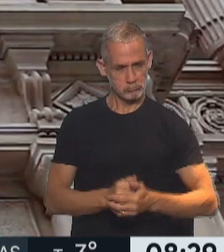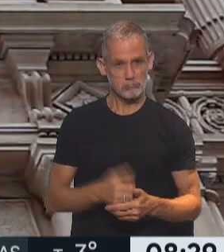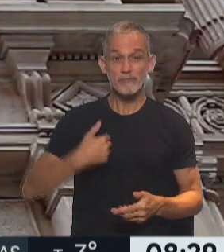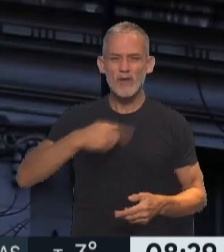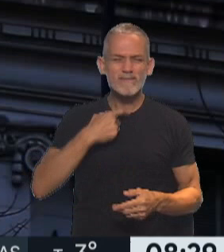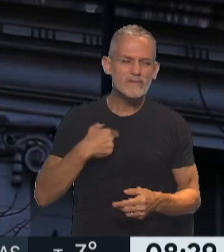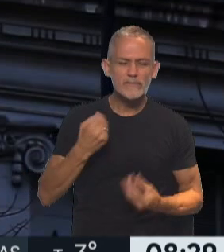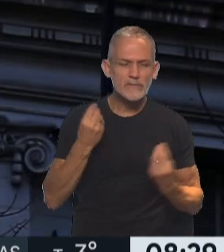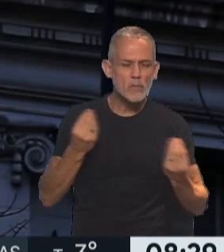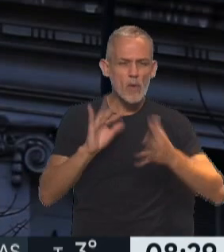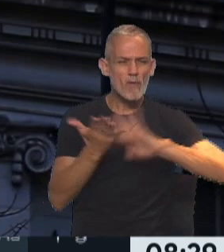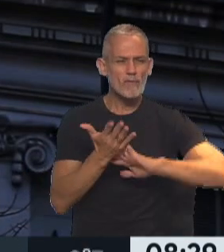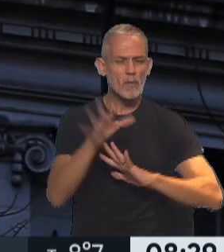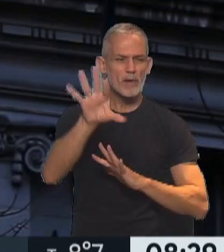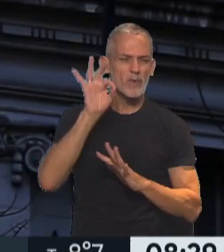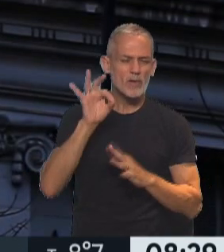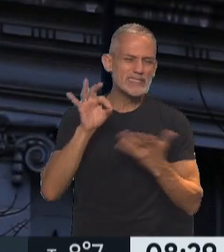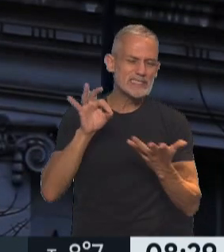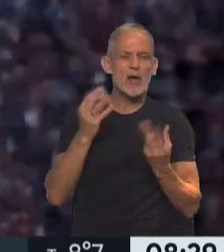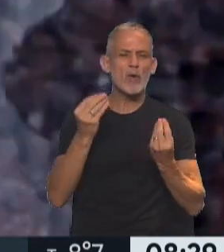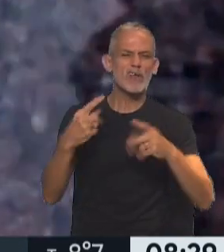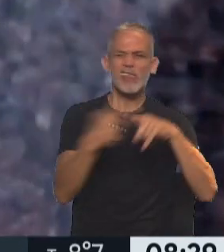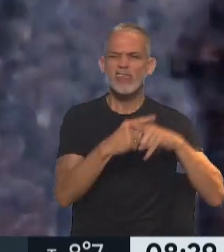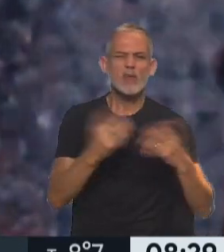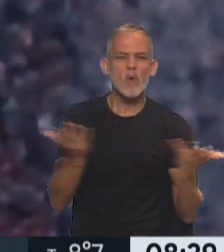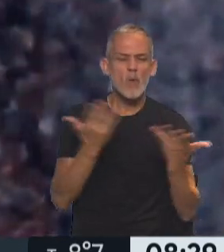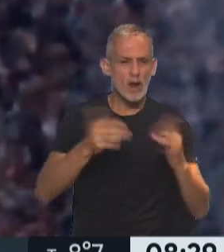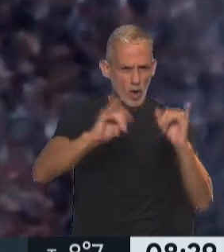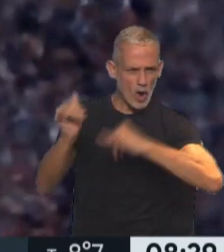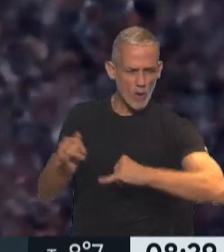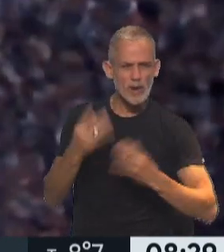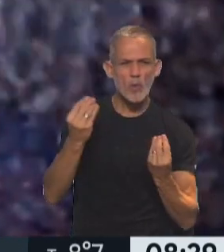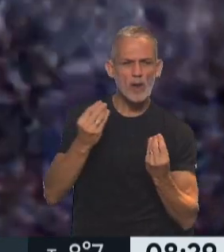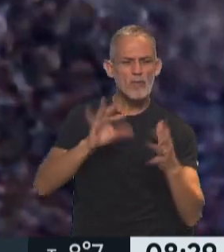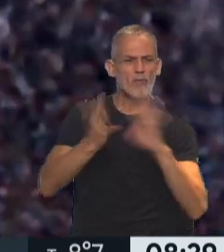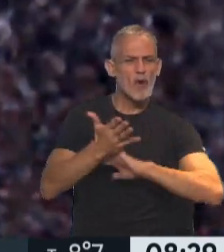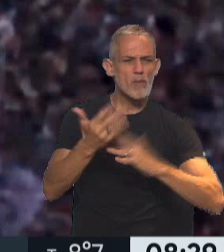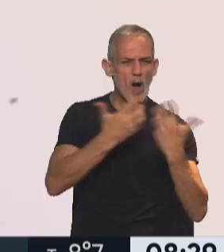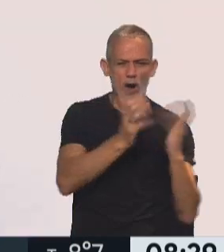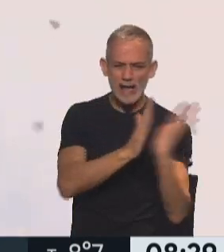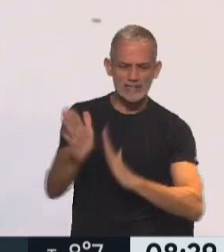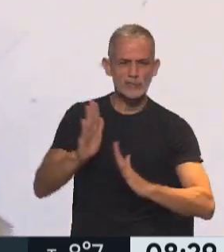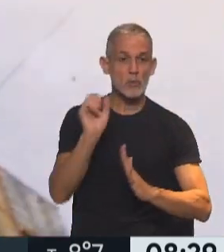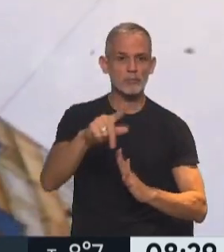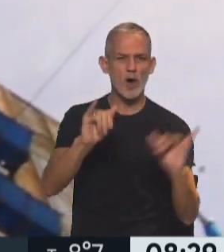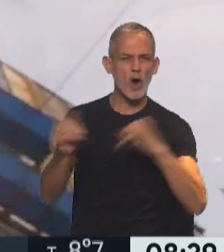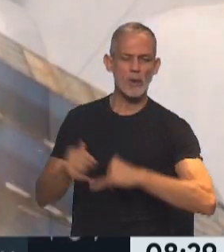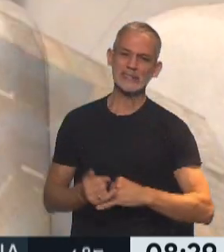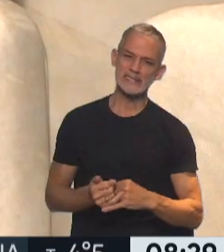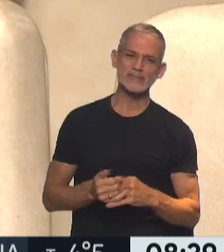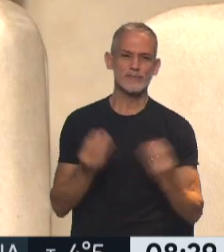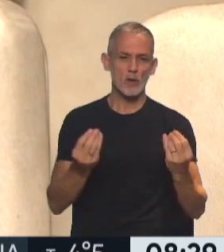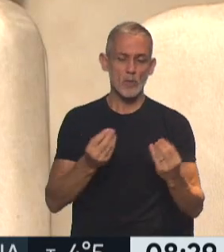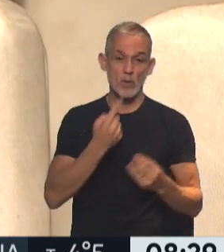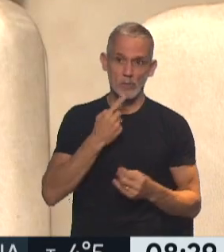nosotros quisimos retratar de alguna u otra forma es, bueno, ¿qué se está debatiendo hoy por hoy en la juventud? ¿Cuáles son sus formas organizativas? ¿Qué es lo que están haciendo estos pibes y